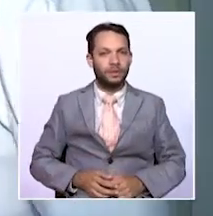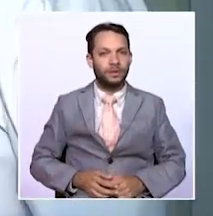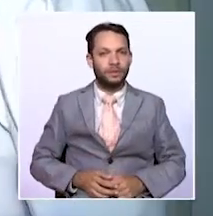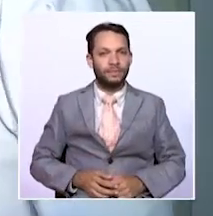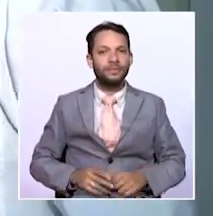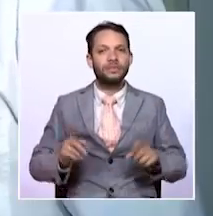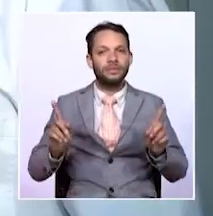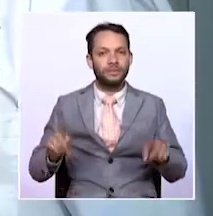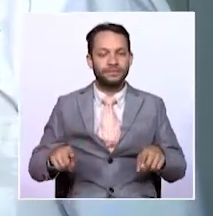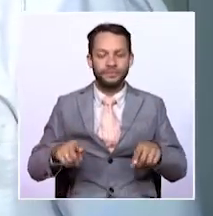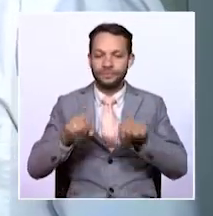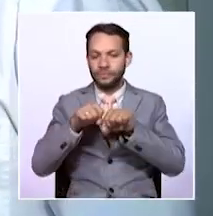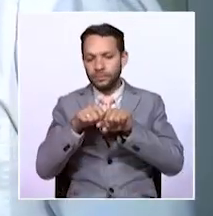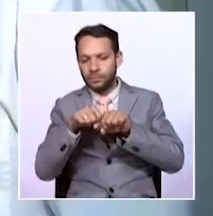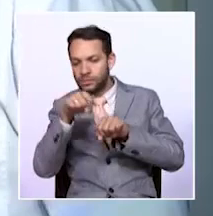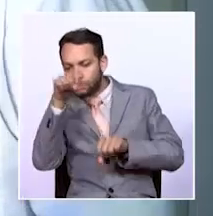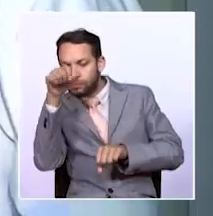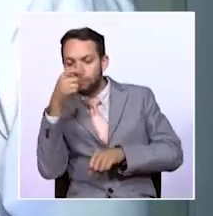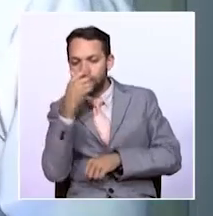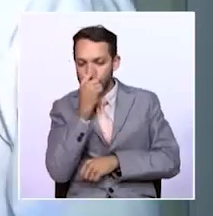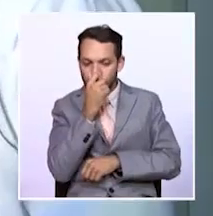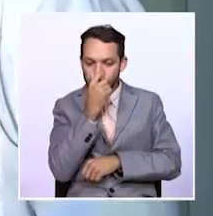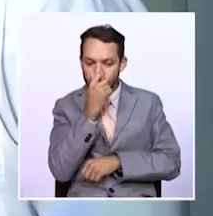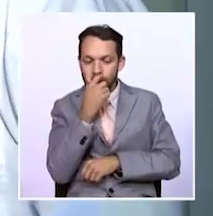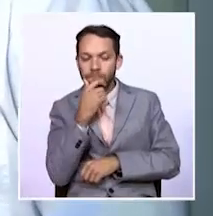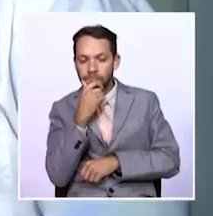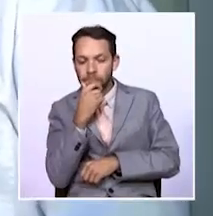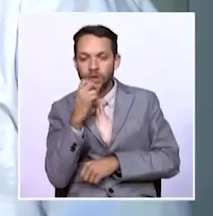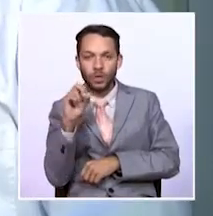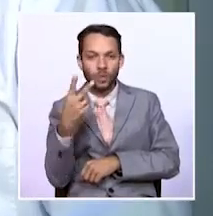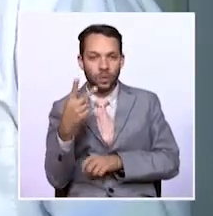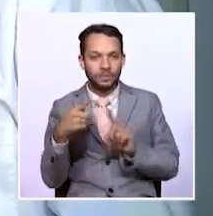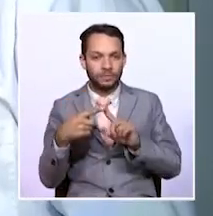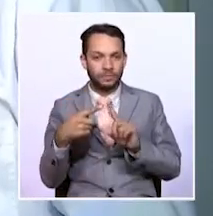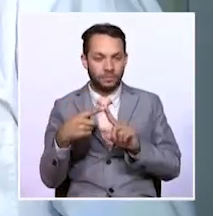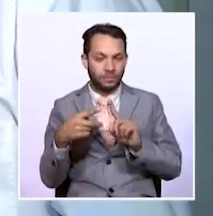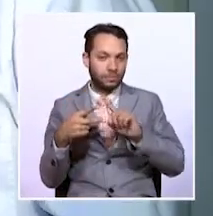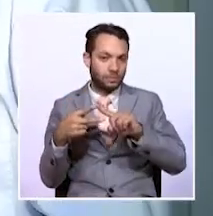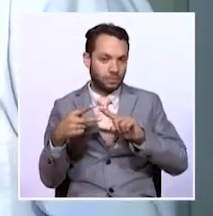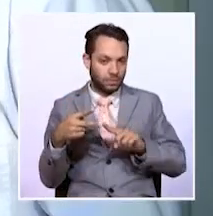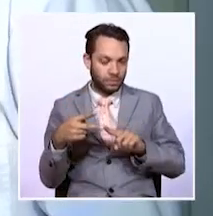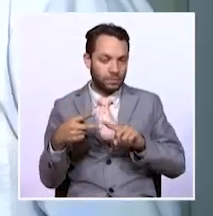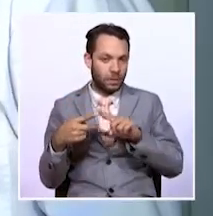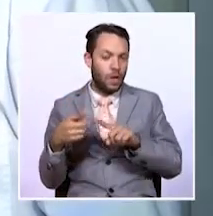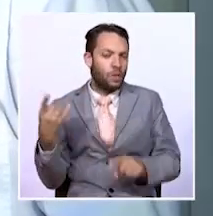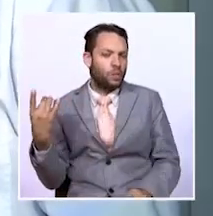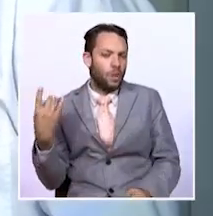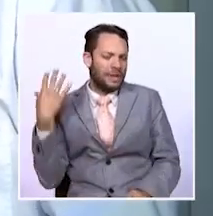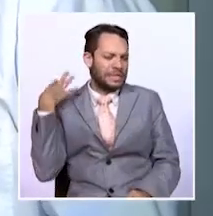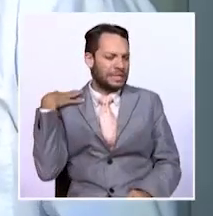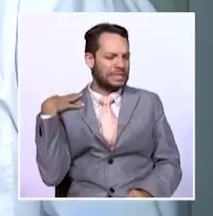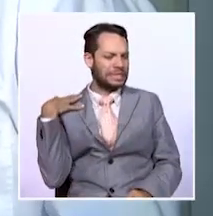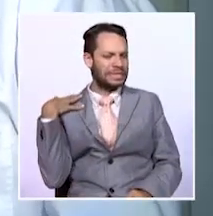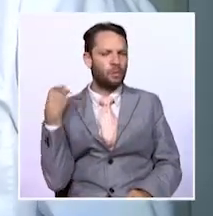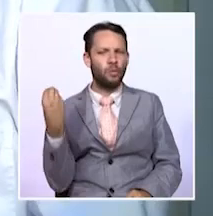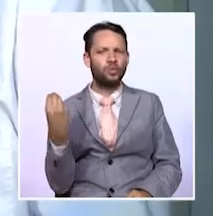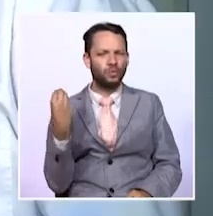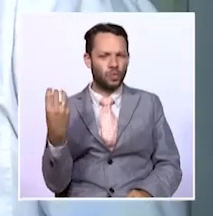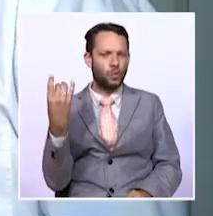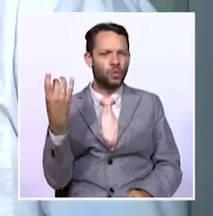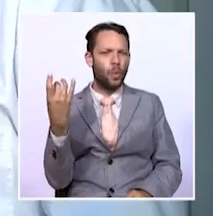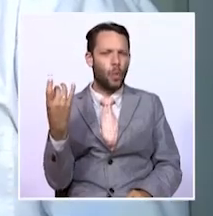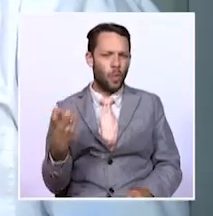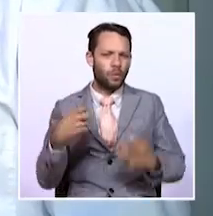Bueno, y vemos que muchos pacientes pueden tener las dos cosas al tiempo. Es decir, van por un dolor lumbar, pues se hace el proceso de